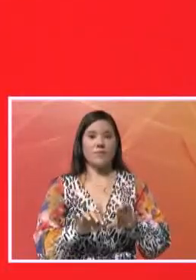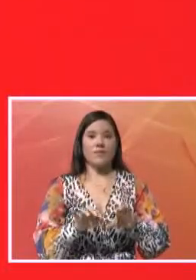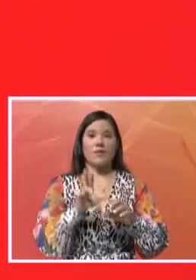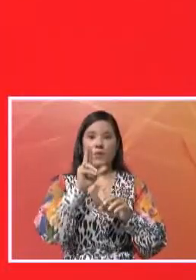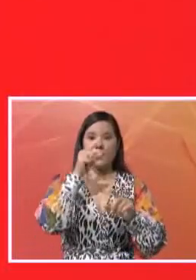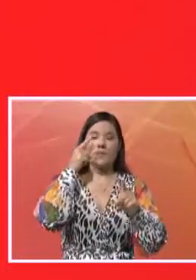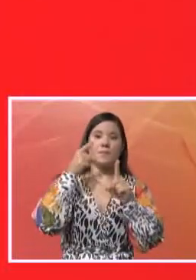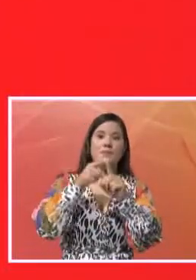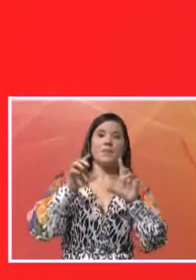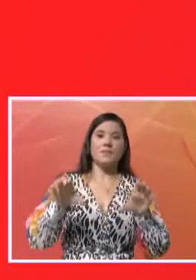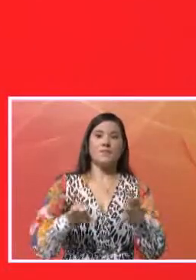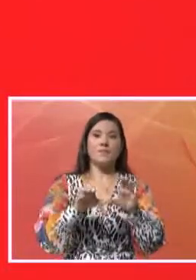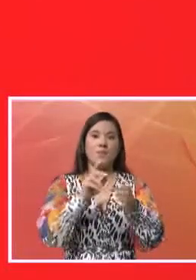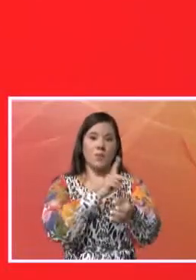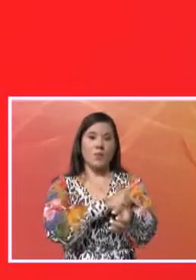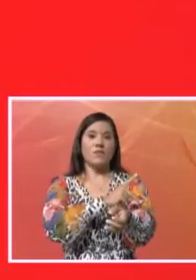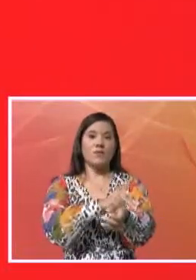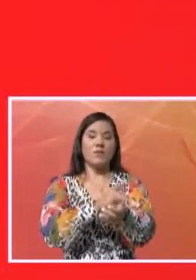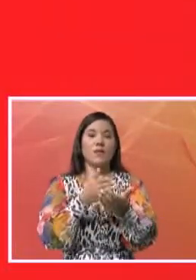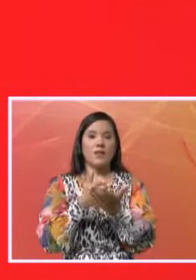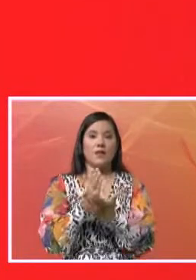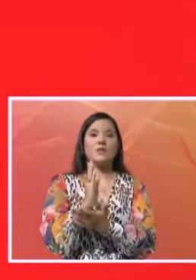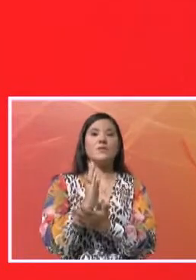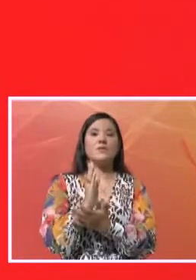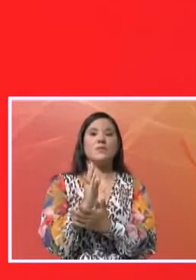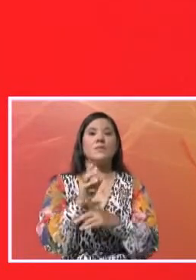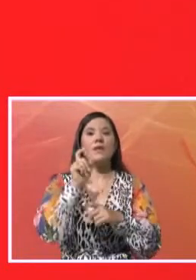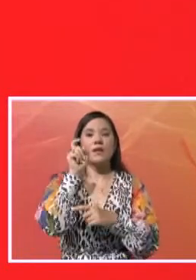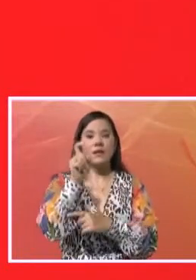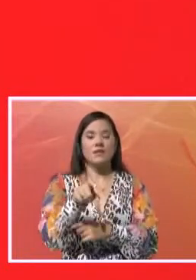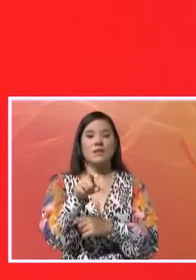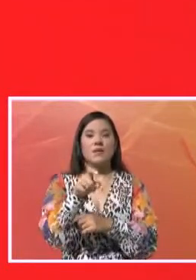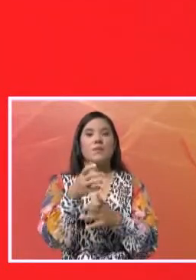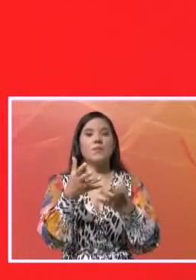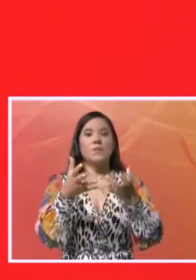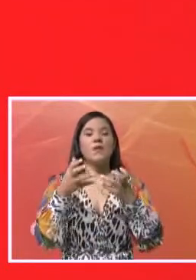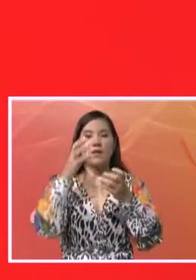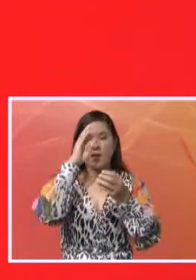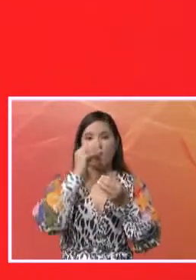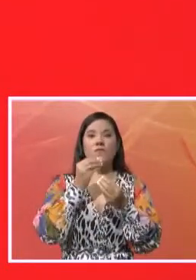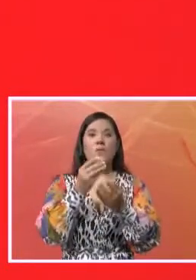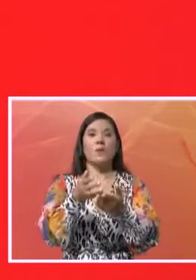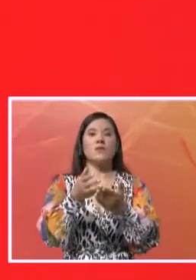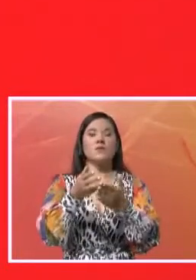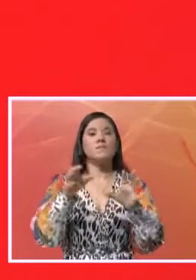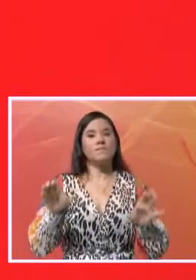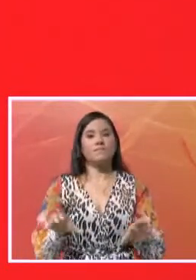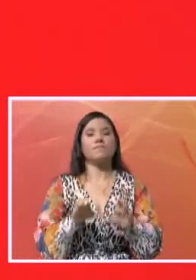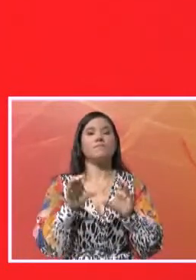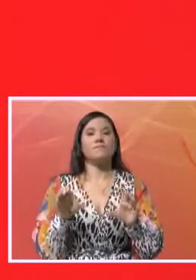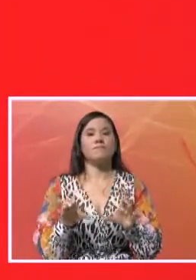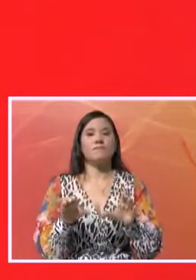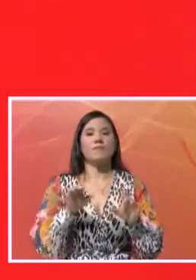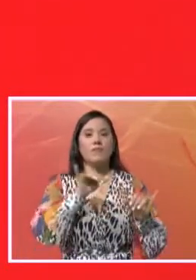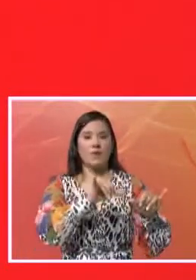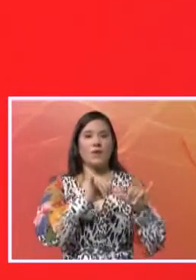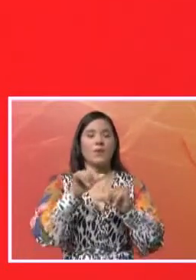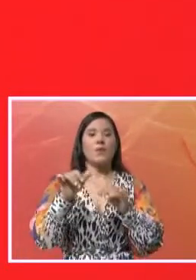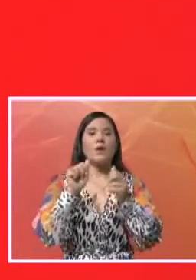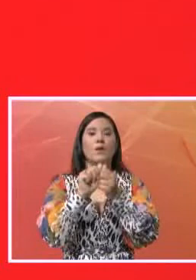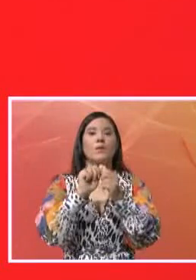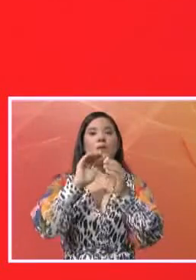allí recibimos profesionales del derecho que que quieren pues tener informaciones tiene que saberse sí y al igual también